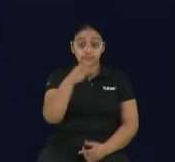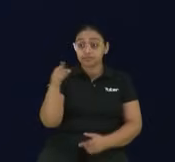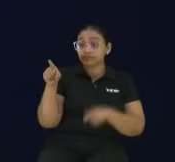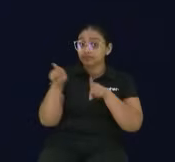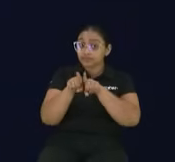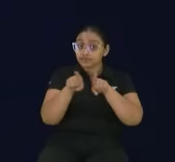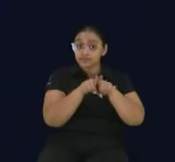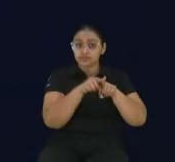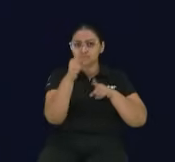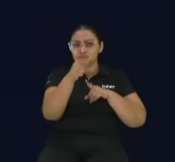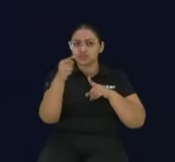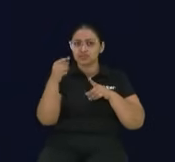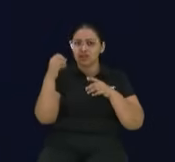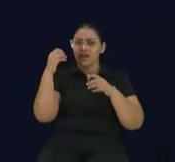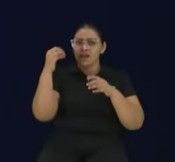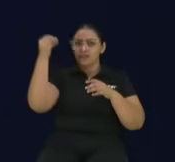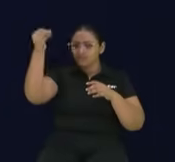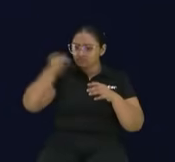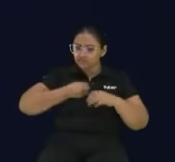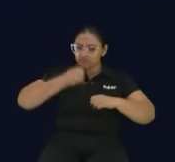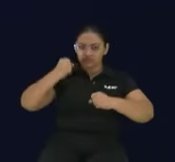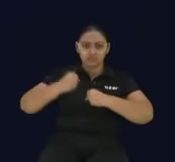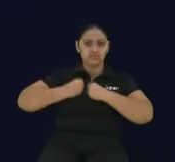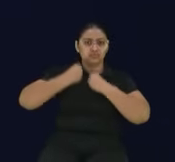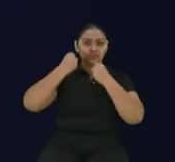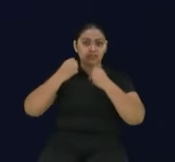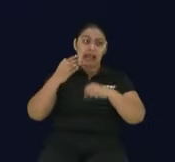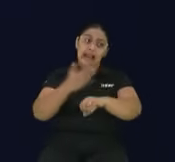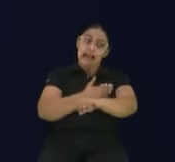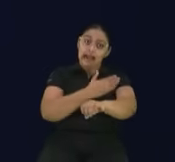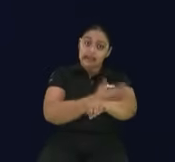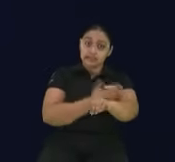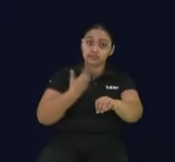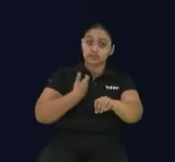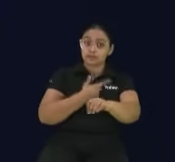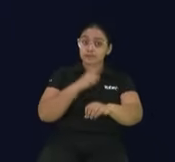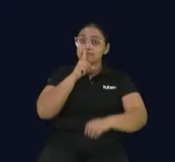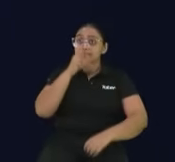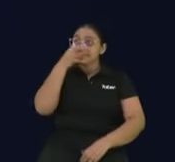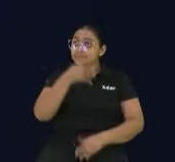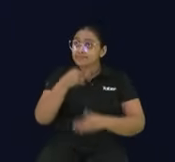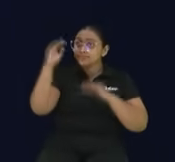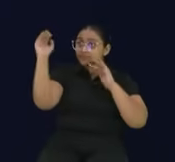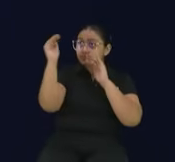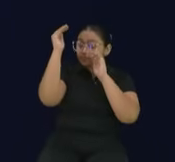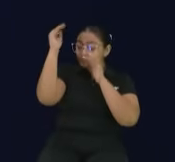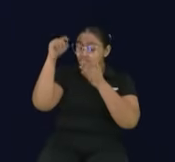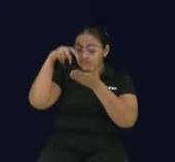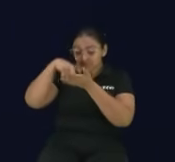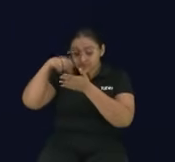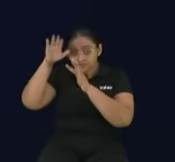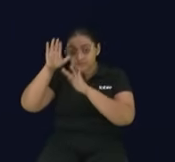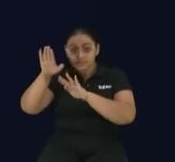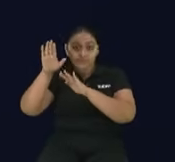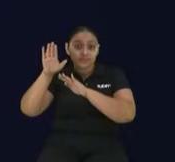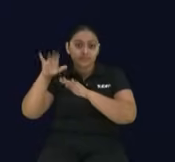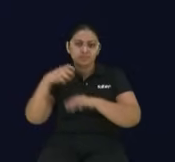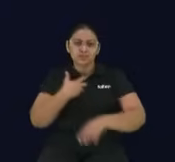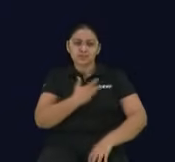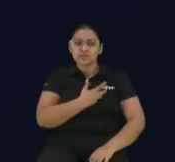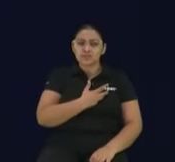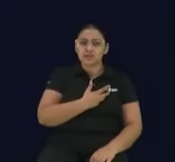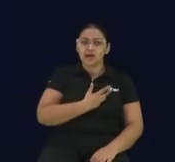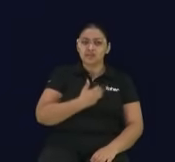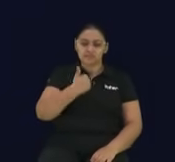fortalecerse en el señor ríndanse a sus pies deje de luchar usted Solo deje de